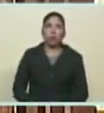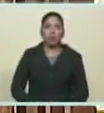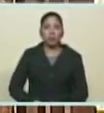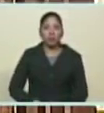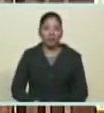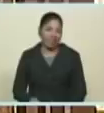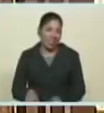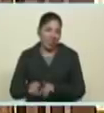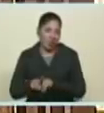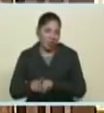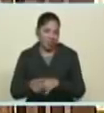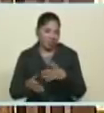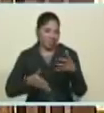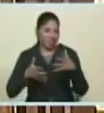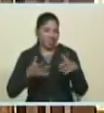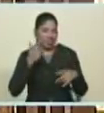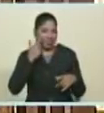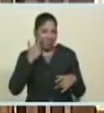pasado,